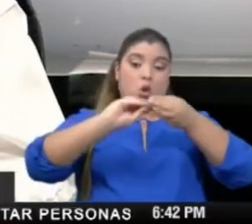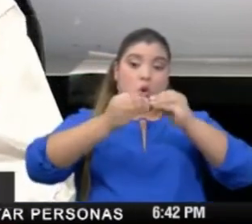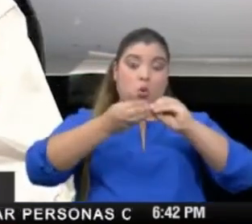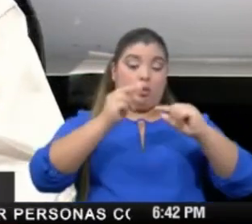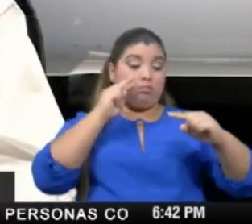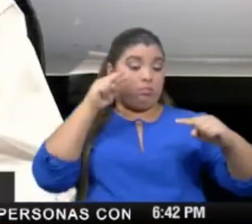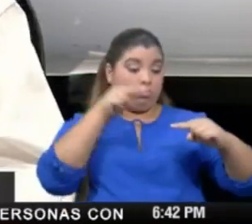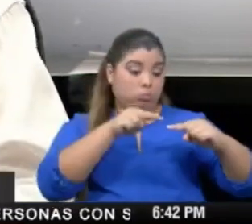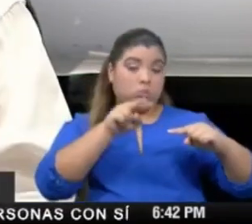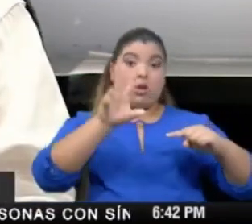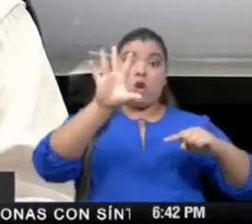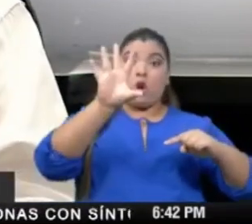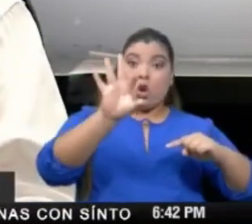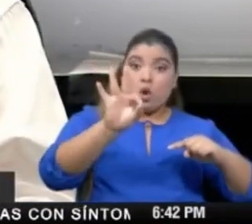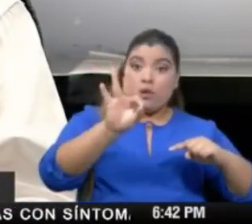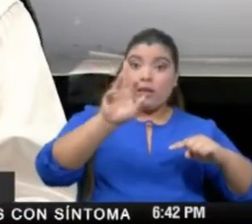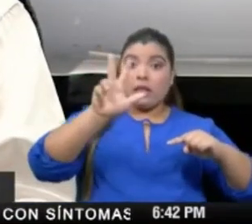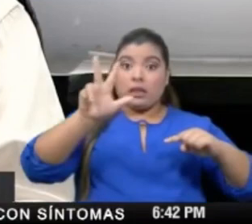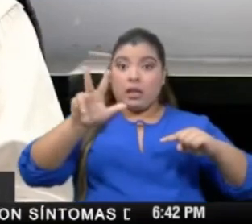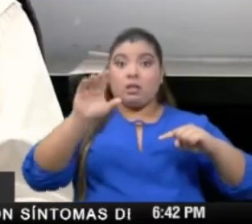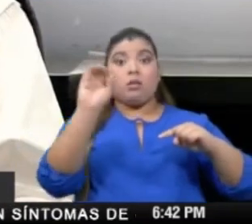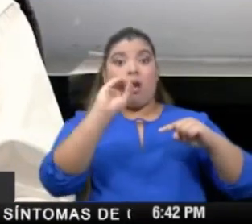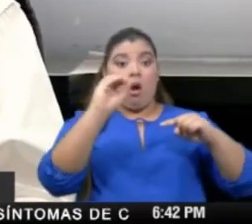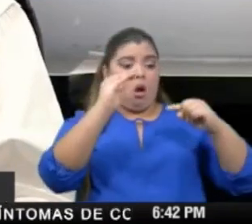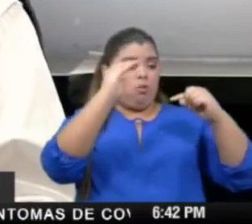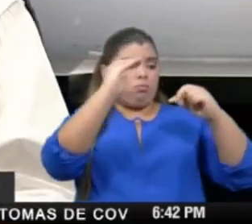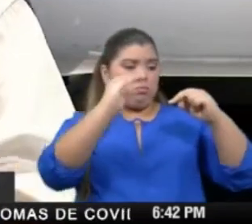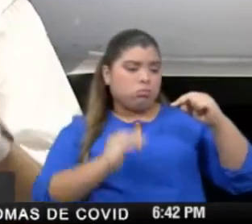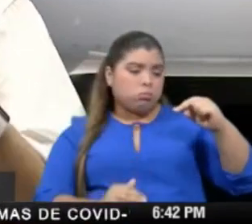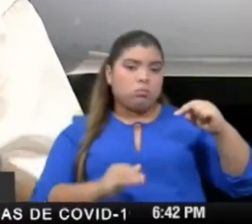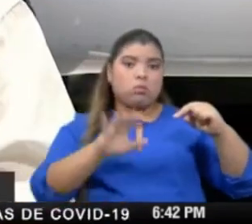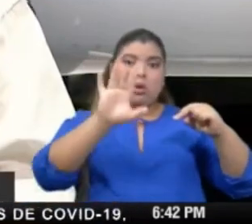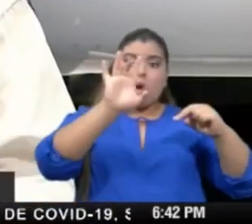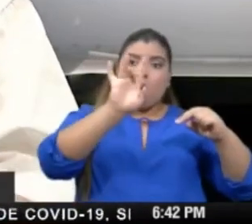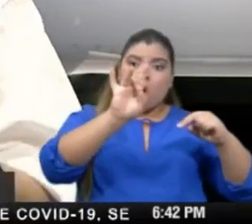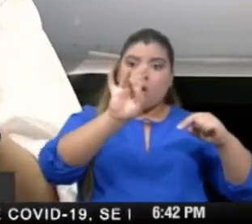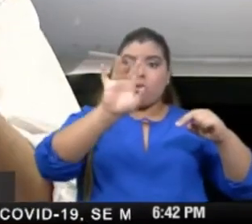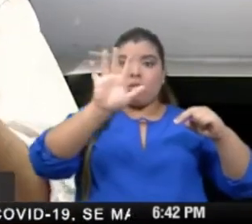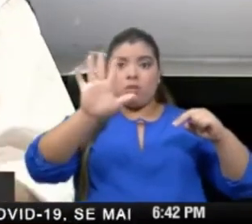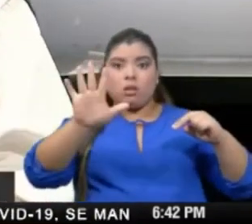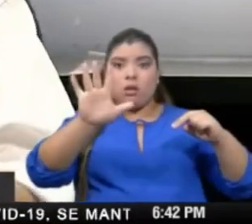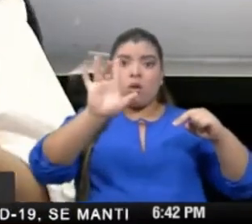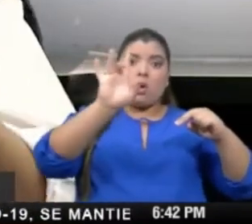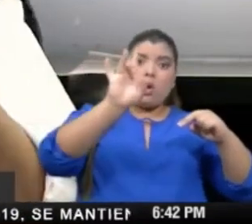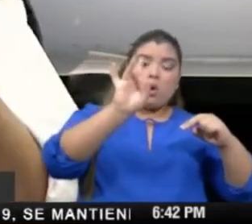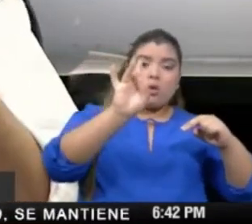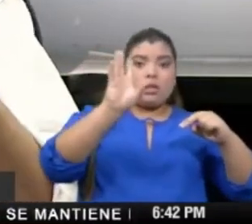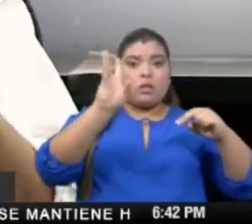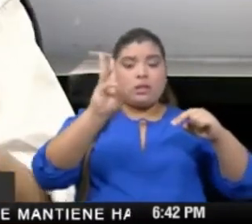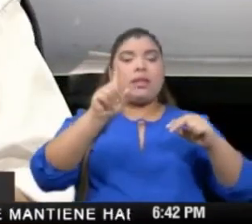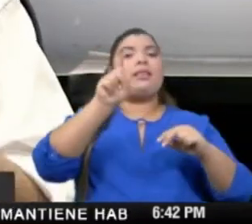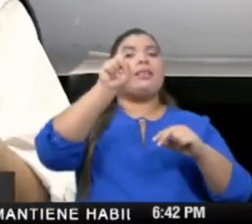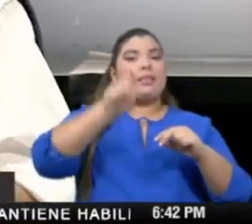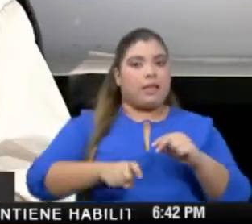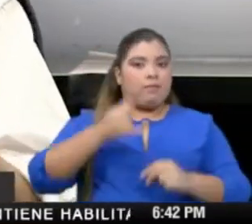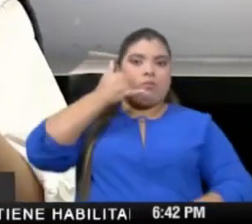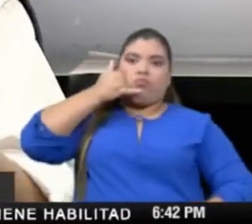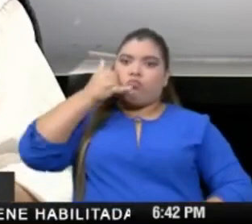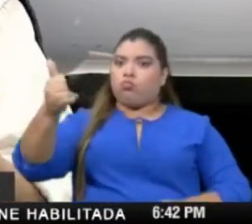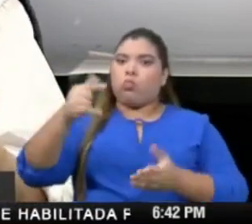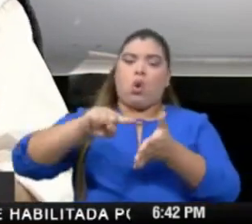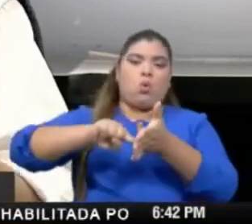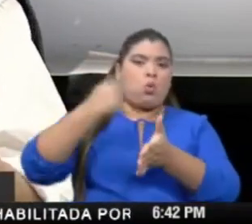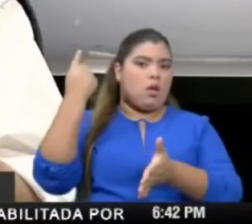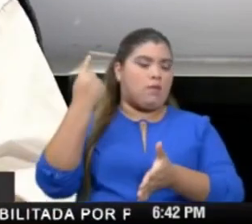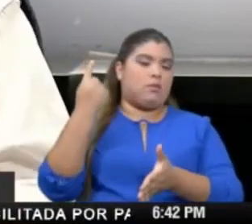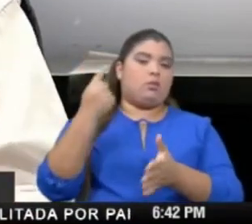su oxímetro marca menos de 93%, usted debe comunicar de inmediato